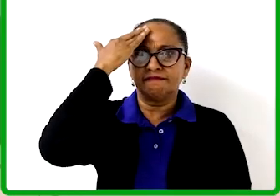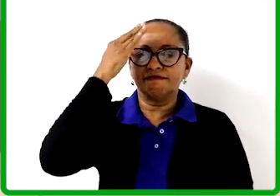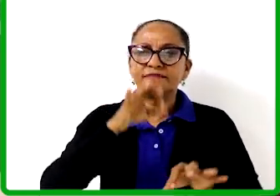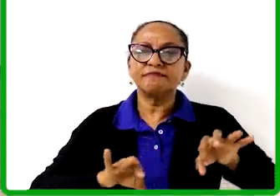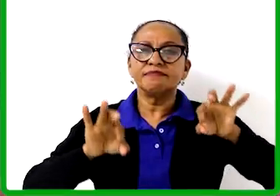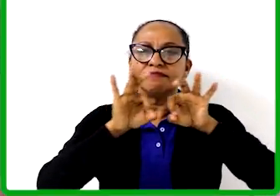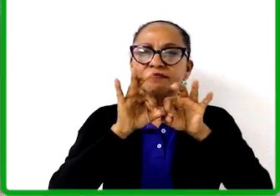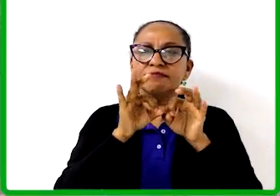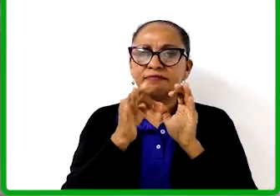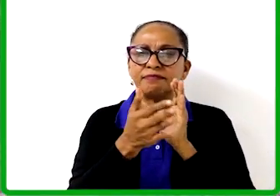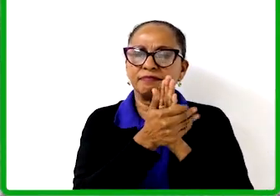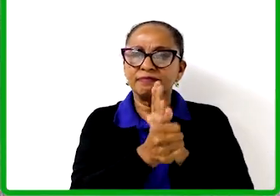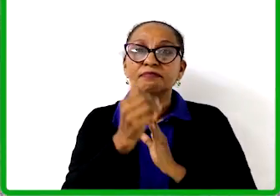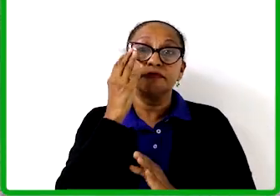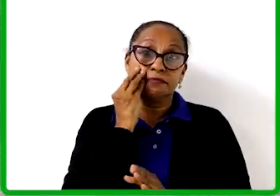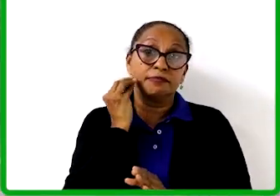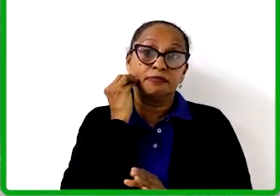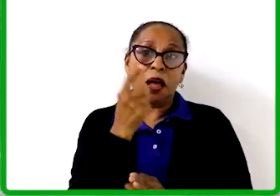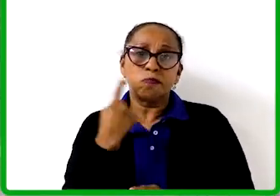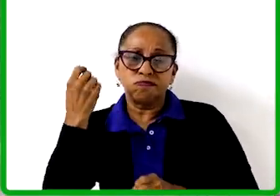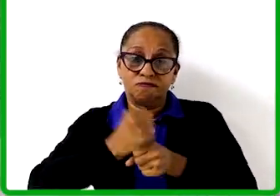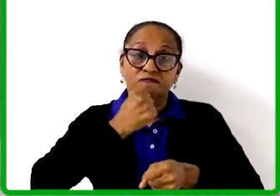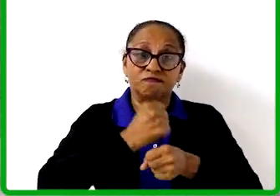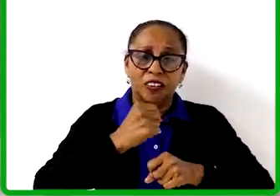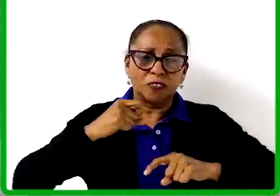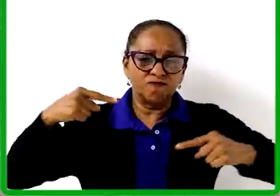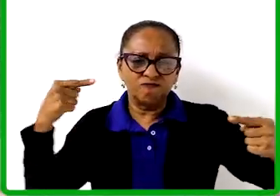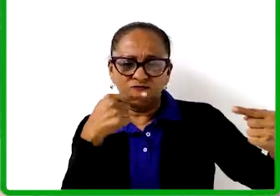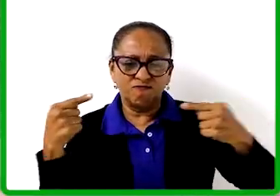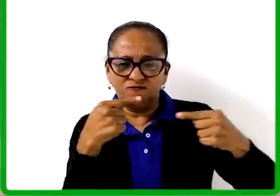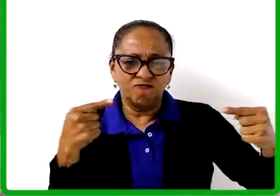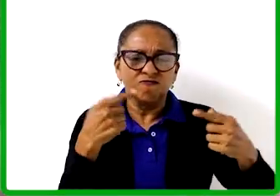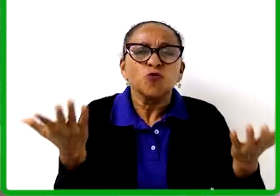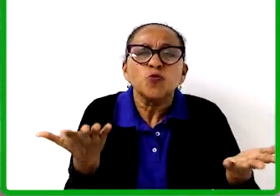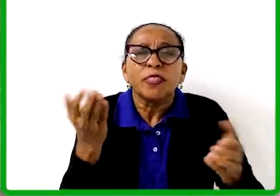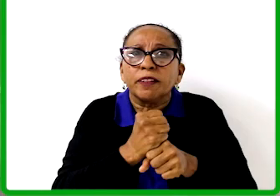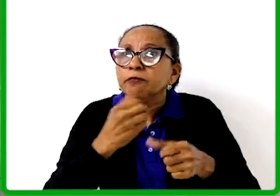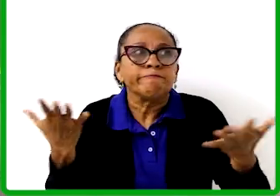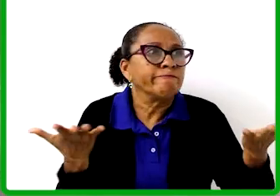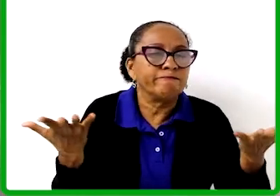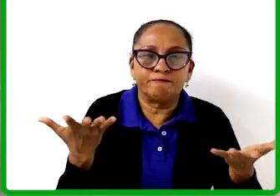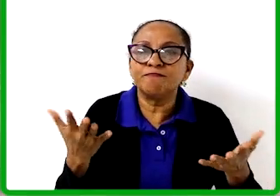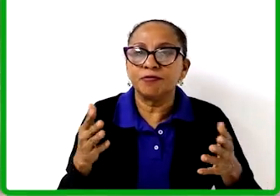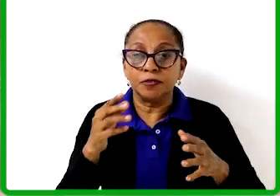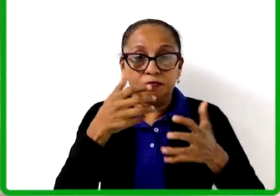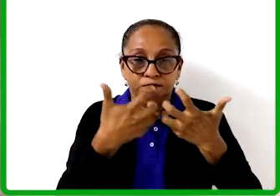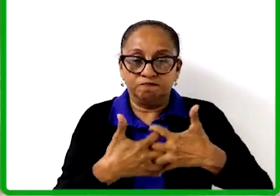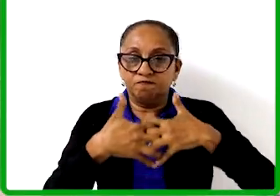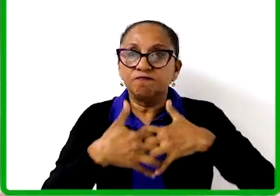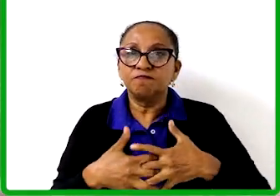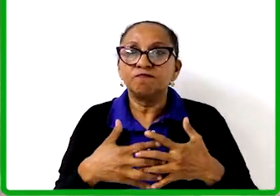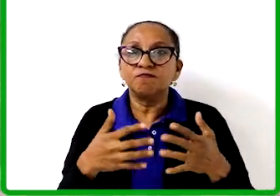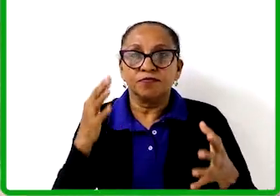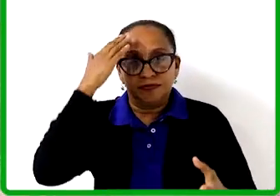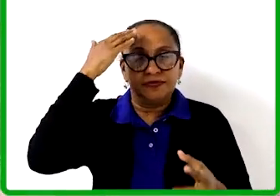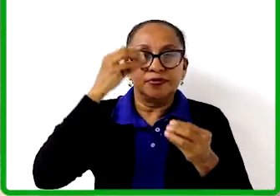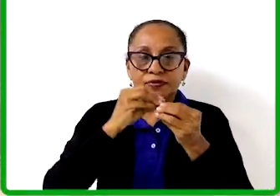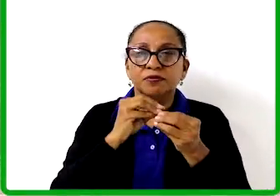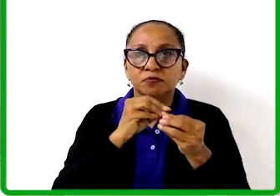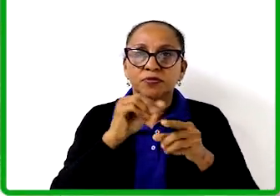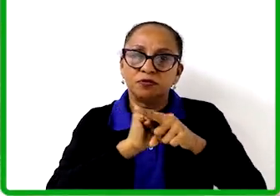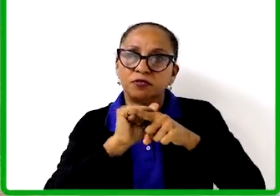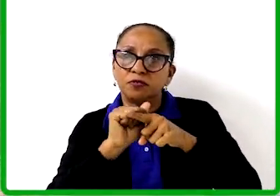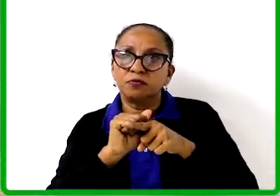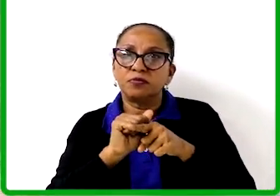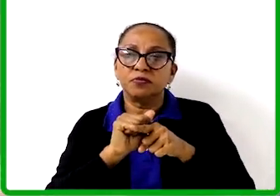es para ti sabemos que es muy importante adquirir experiencia laboral en un mundo Cada vez más competitivo por eso Contamos con múltiples